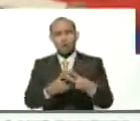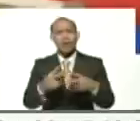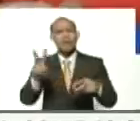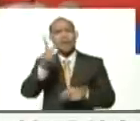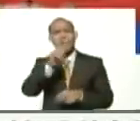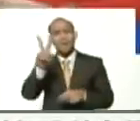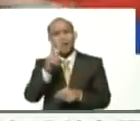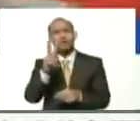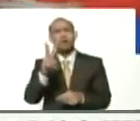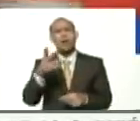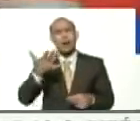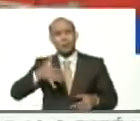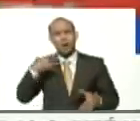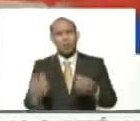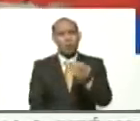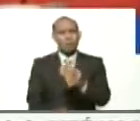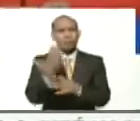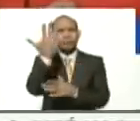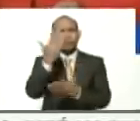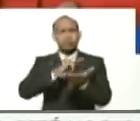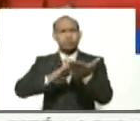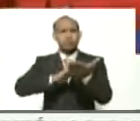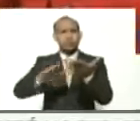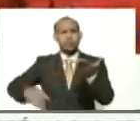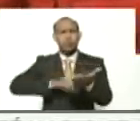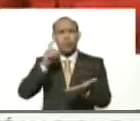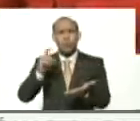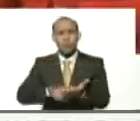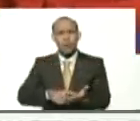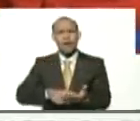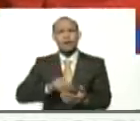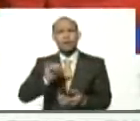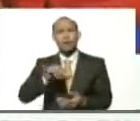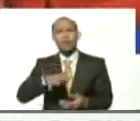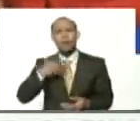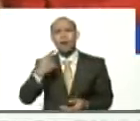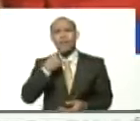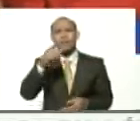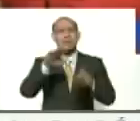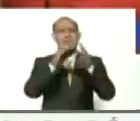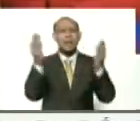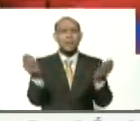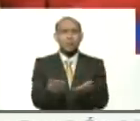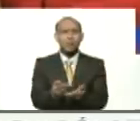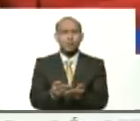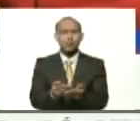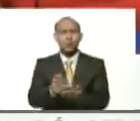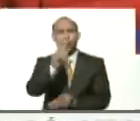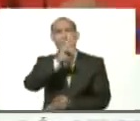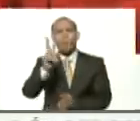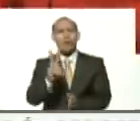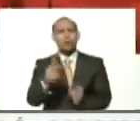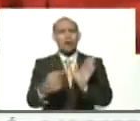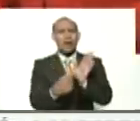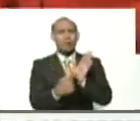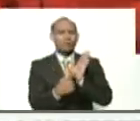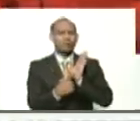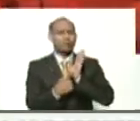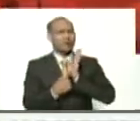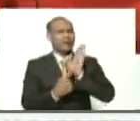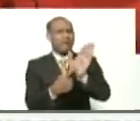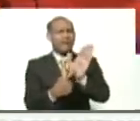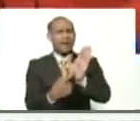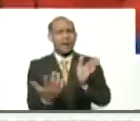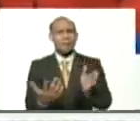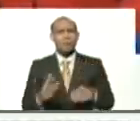victoriosa de esta nueva situación y podríamos decir al mundo nuevamente que somos ejemplo a pesar de ser un